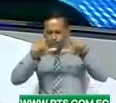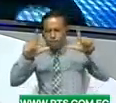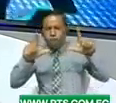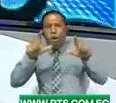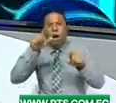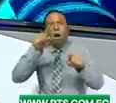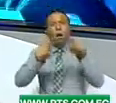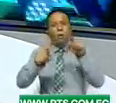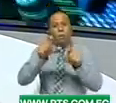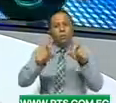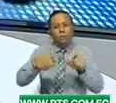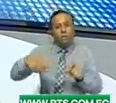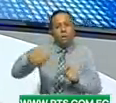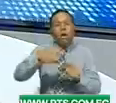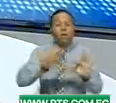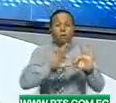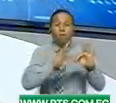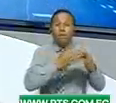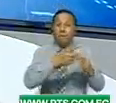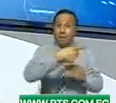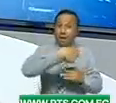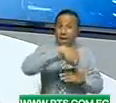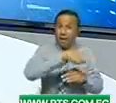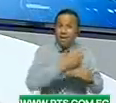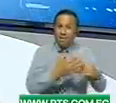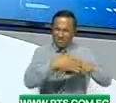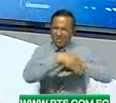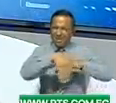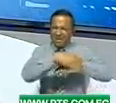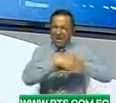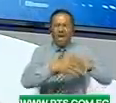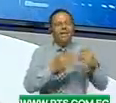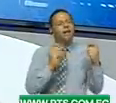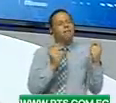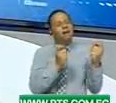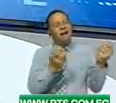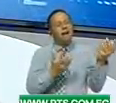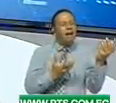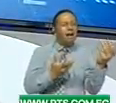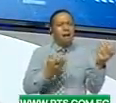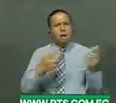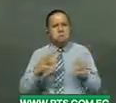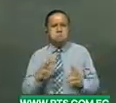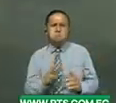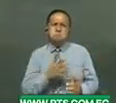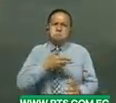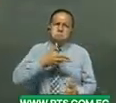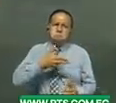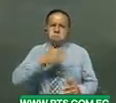sujetos asaltan a una familia que se encontraba festejando en la vía pública.